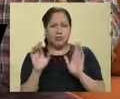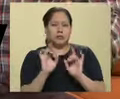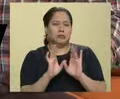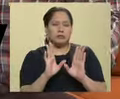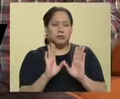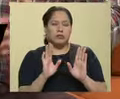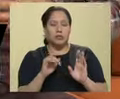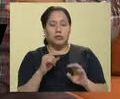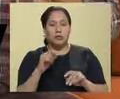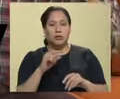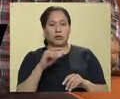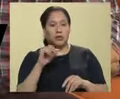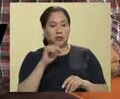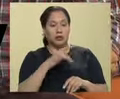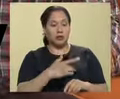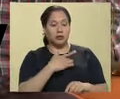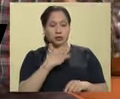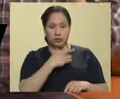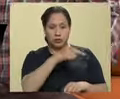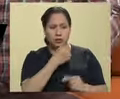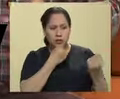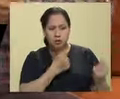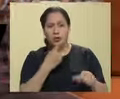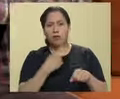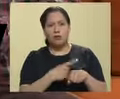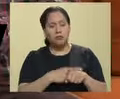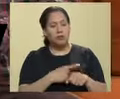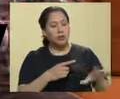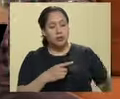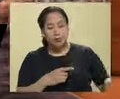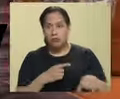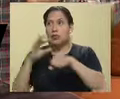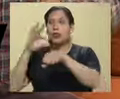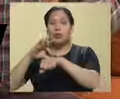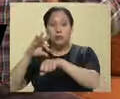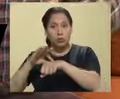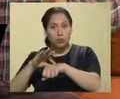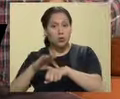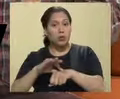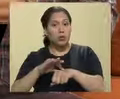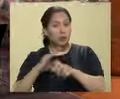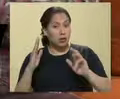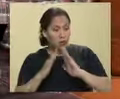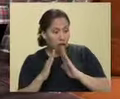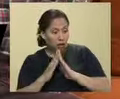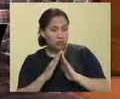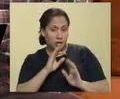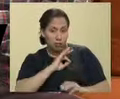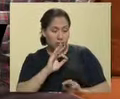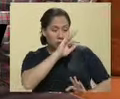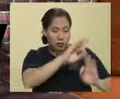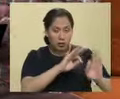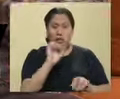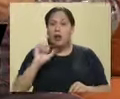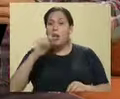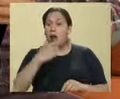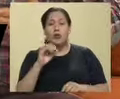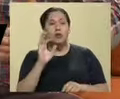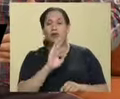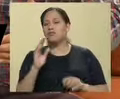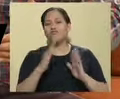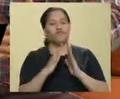algún tipo de esta sintomatología, hay que correr al médico, pero ¿se puede hacer algo en casa si llega a haber algún tipo de...? No,